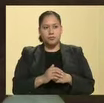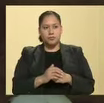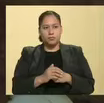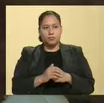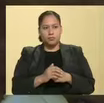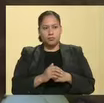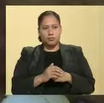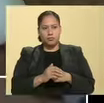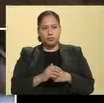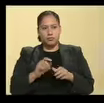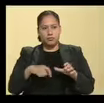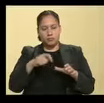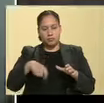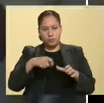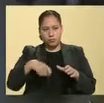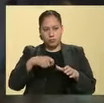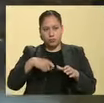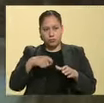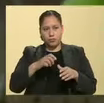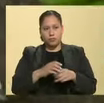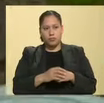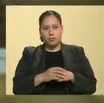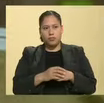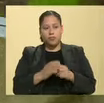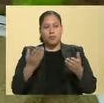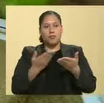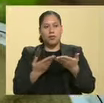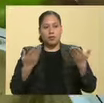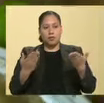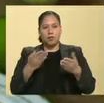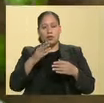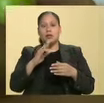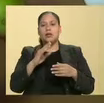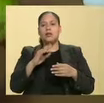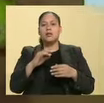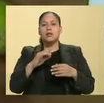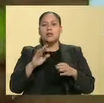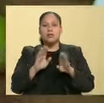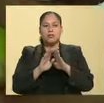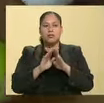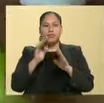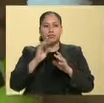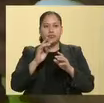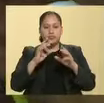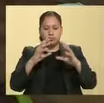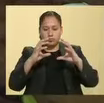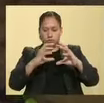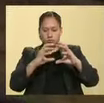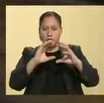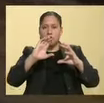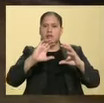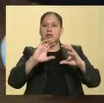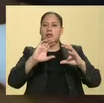Da usted. Ahora vamos con los chilacayotitos.